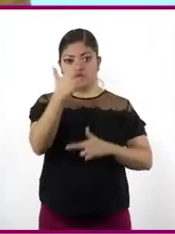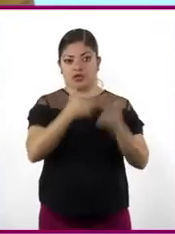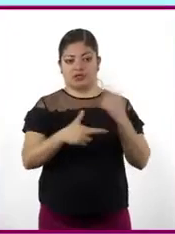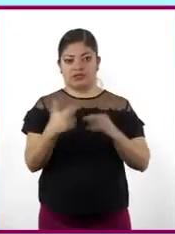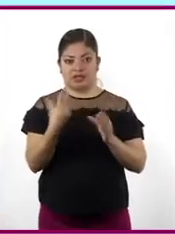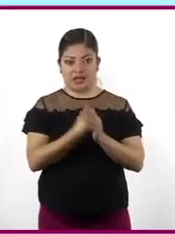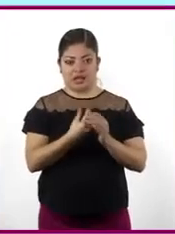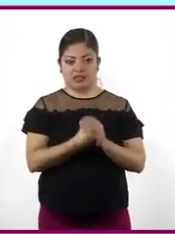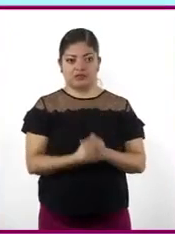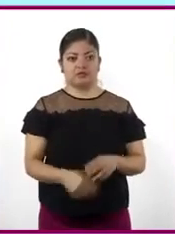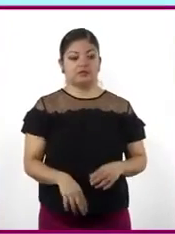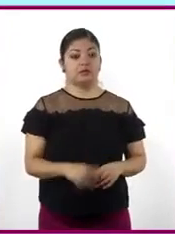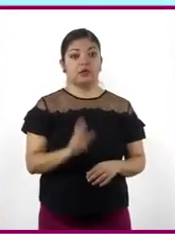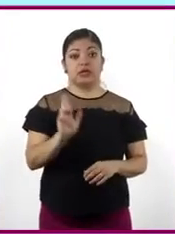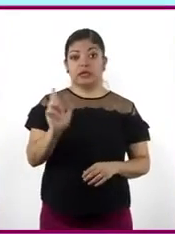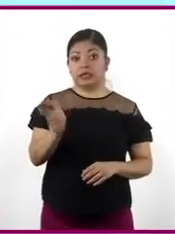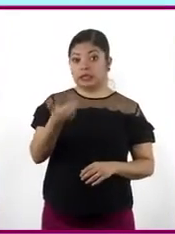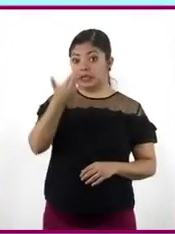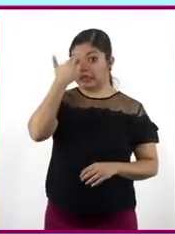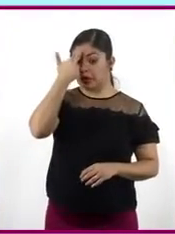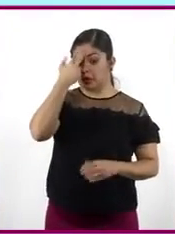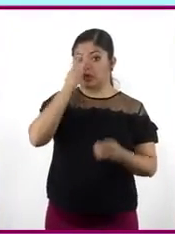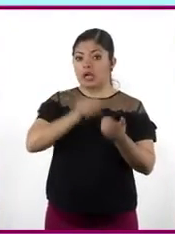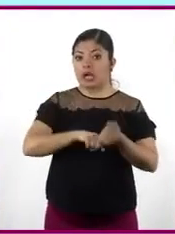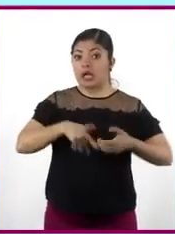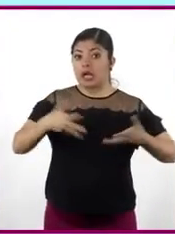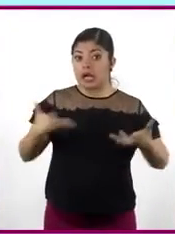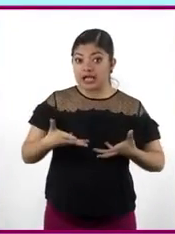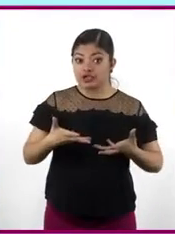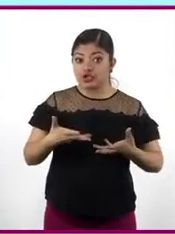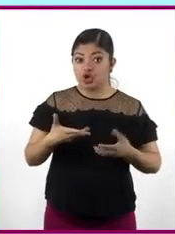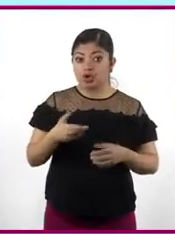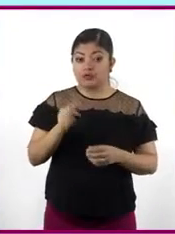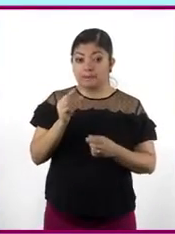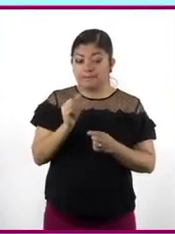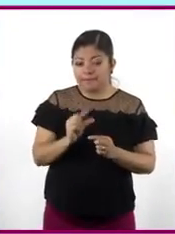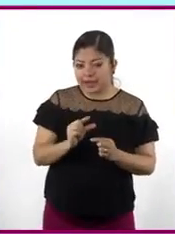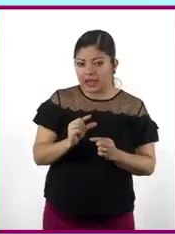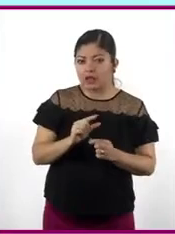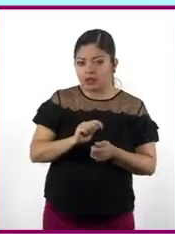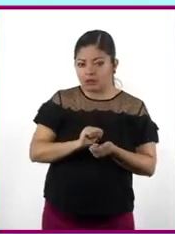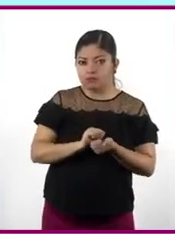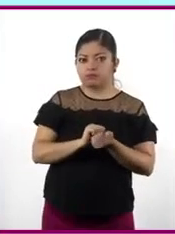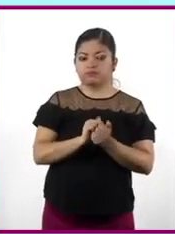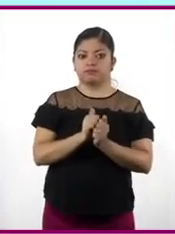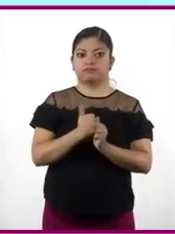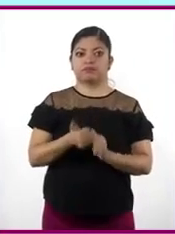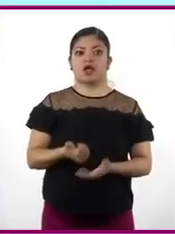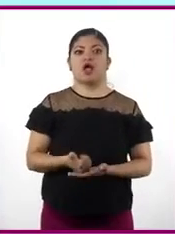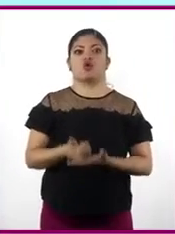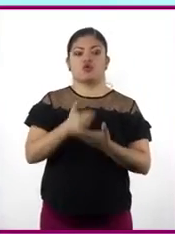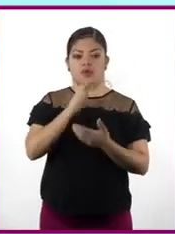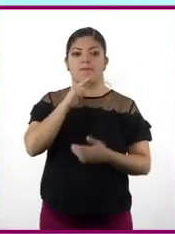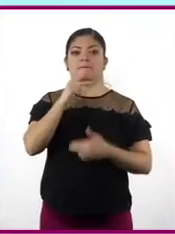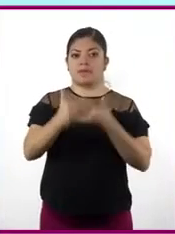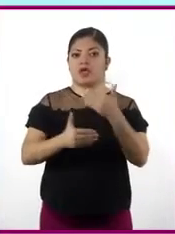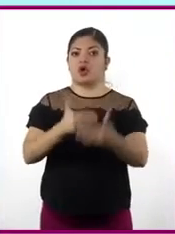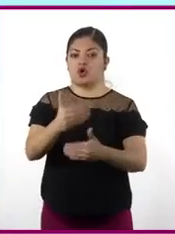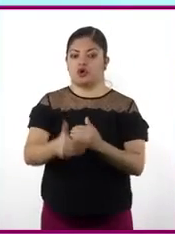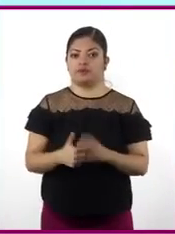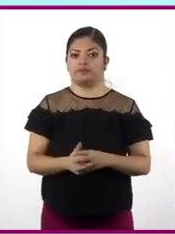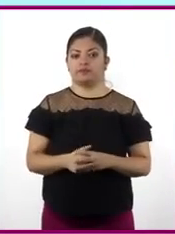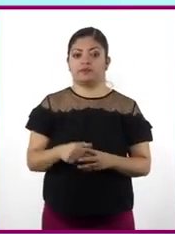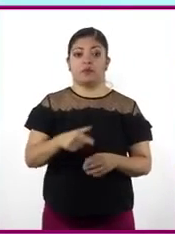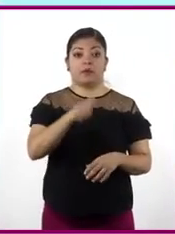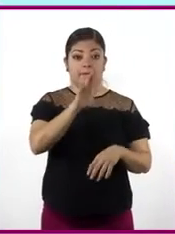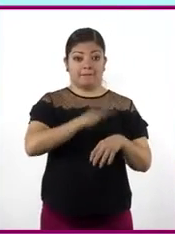clases. Recuerden que aportar con pequeñas acciones ayuda a mejorar el espacio geográfico. Para adentrarse